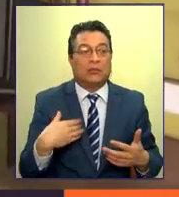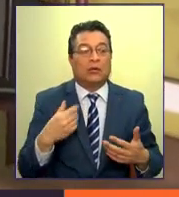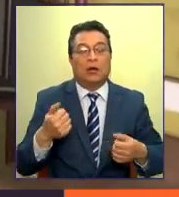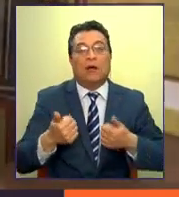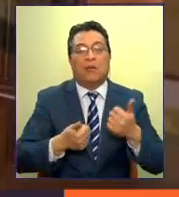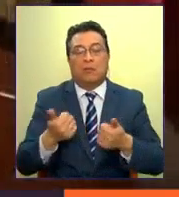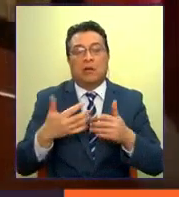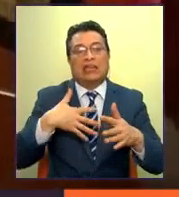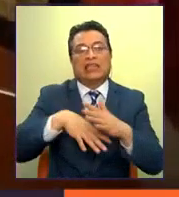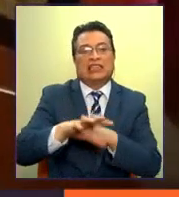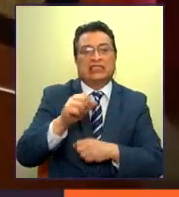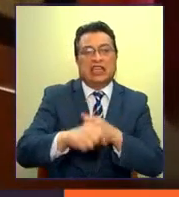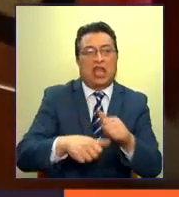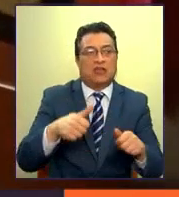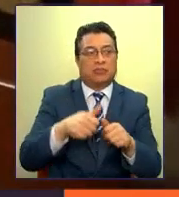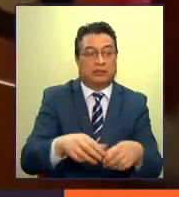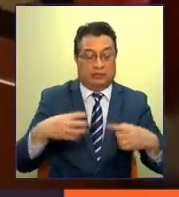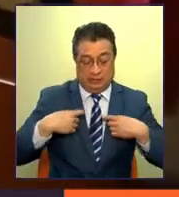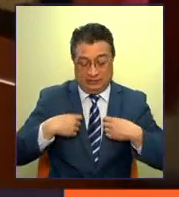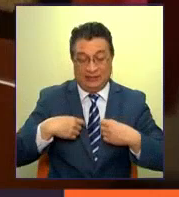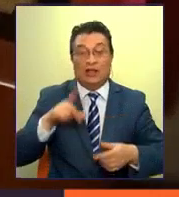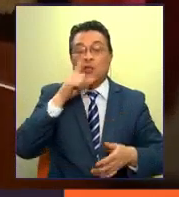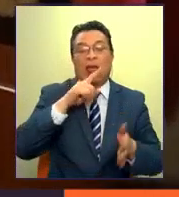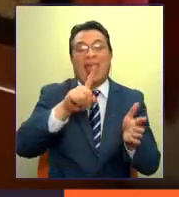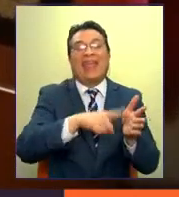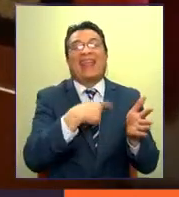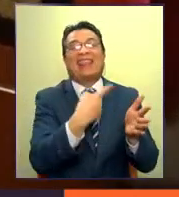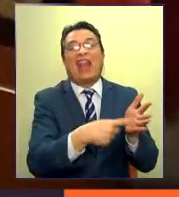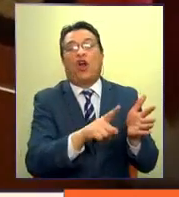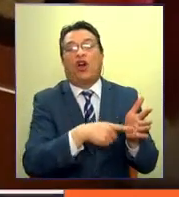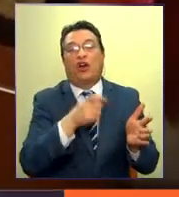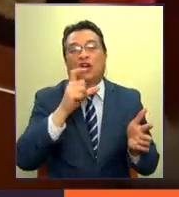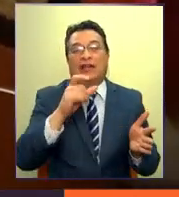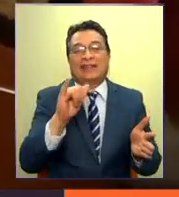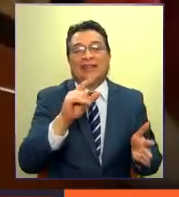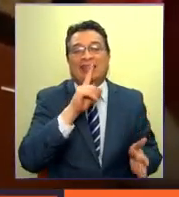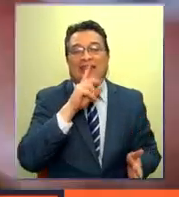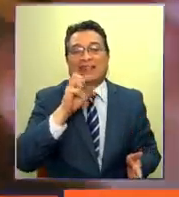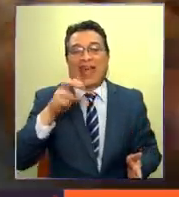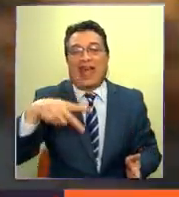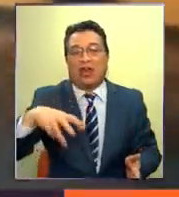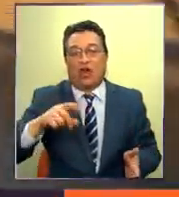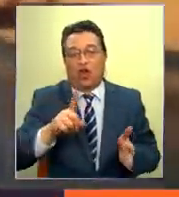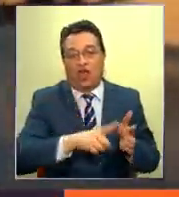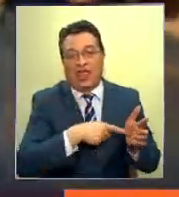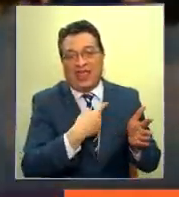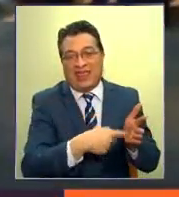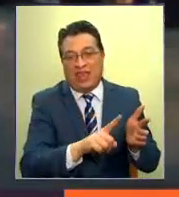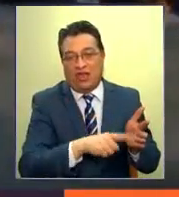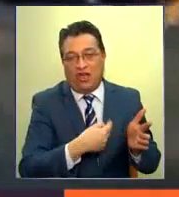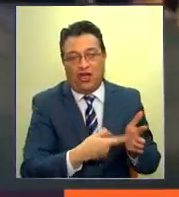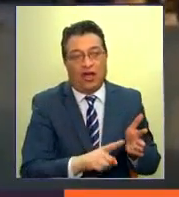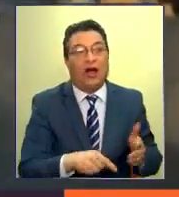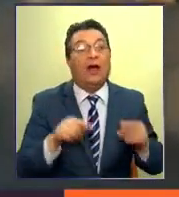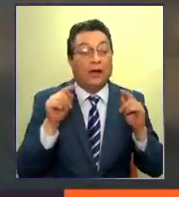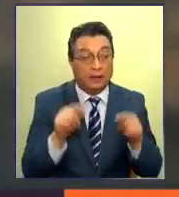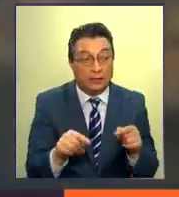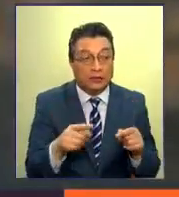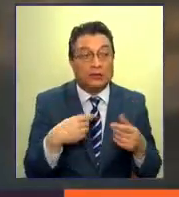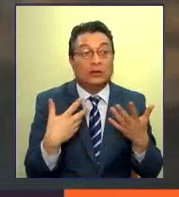de 15. Esta es la blusa del gitano. Yo bailo de gitano, entonces tengo mi traje... aquí un